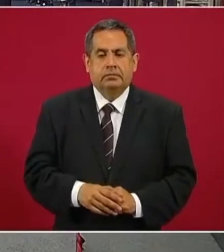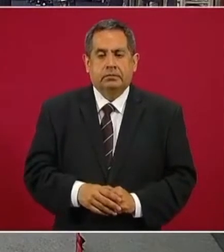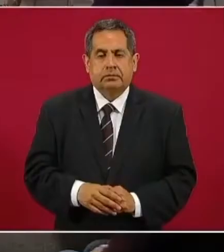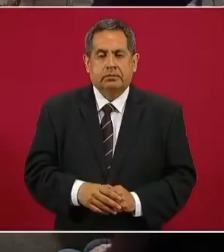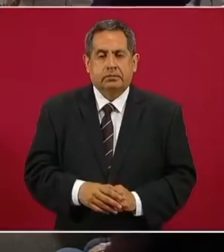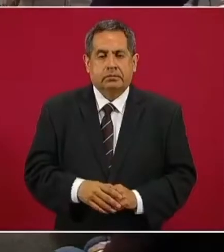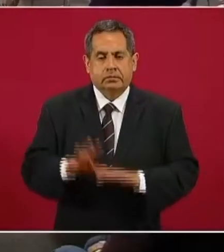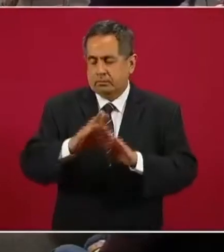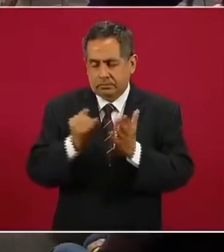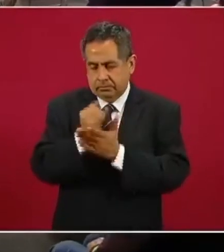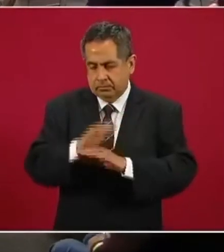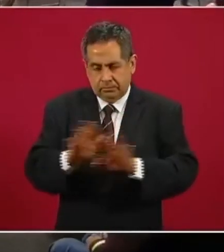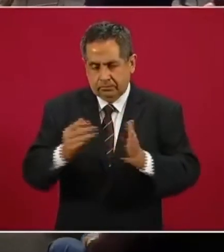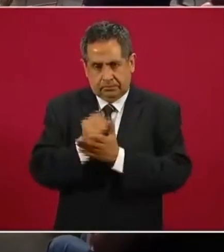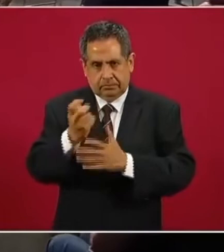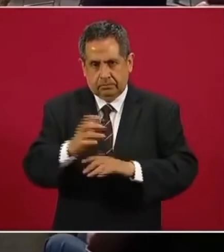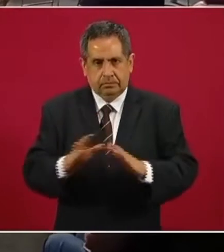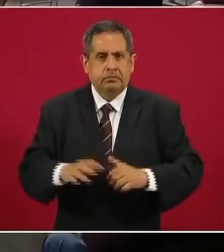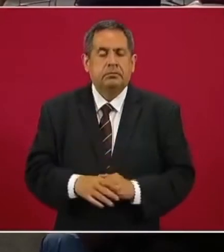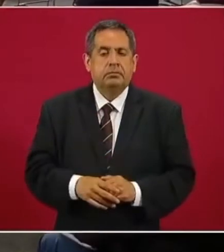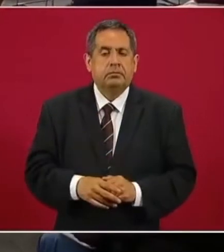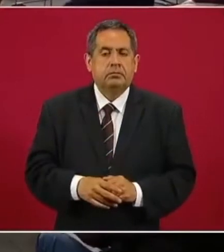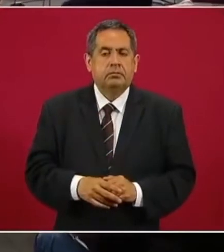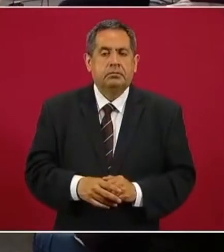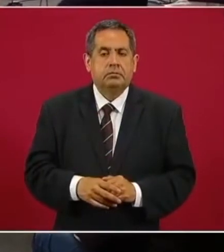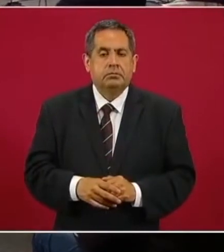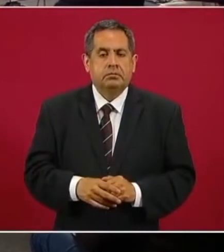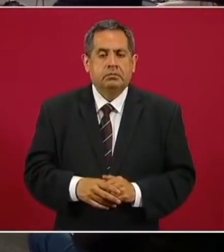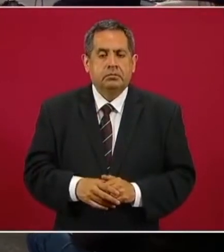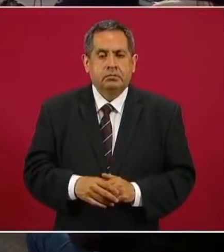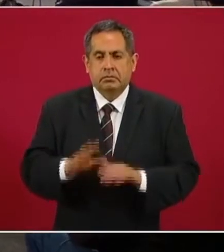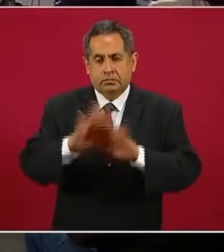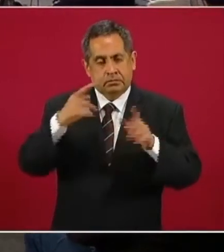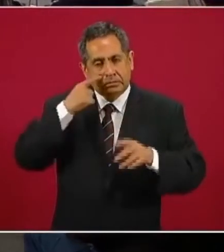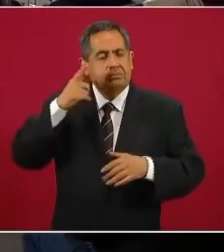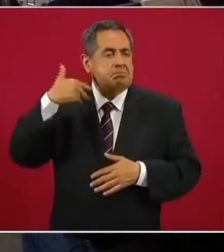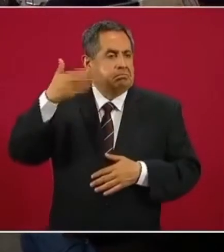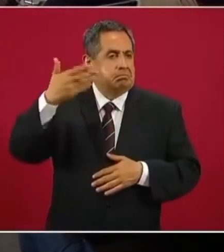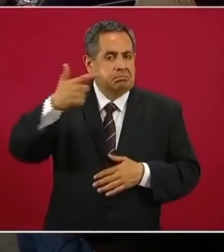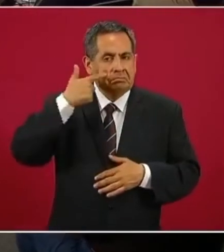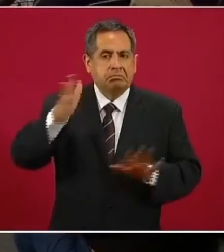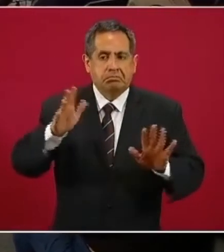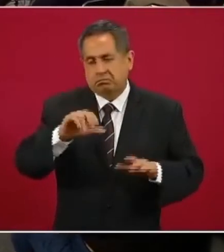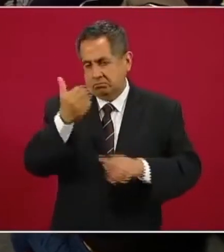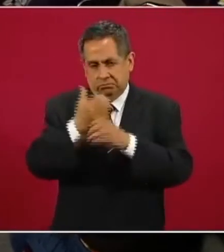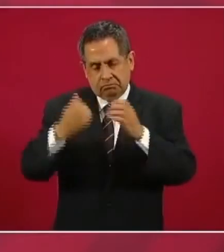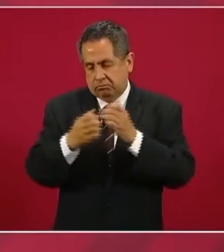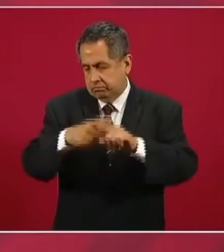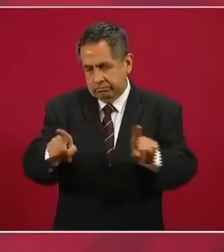Ya, definitivo. Si contienden y no llegan a ese cargo, ya veremos después. Eso es otro